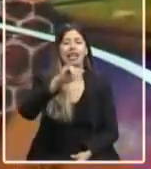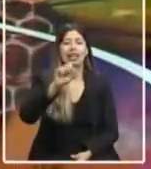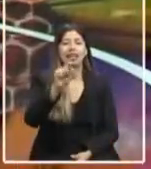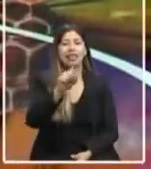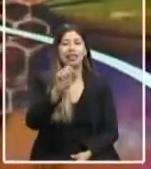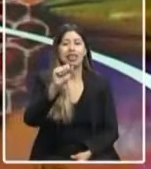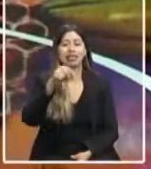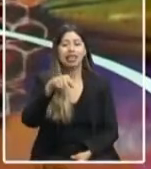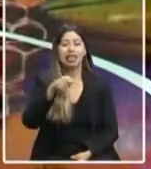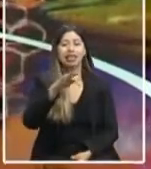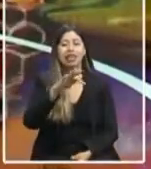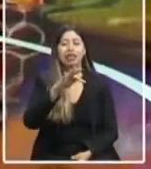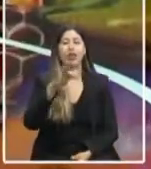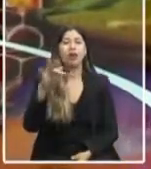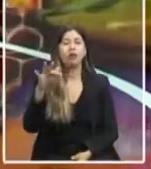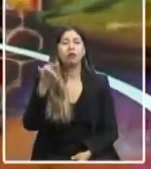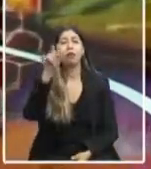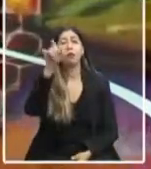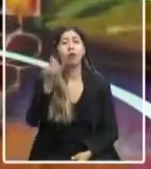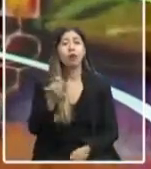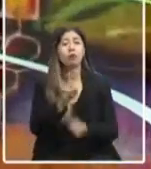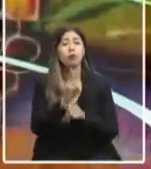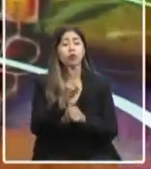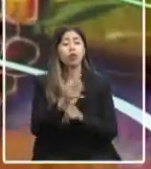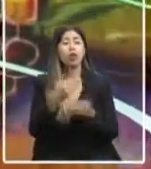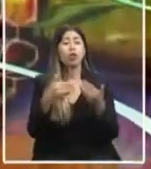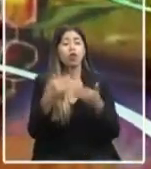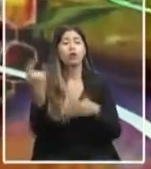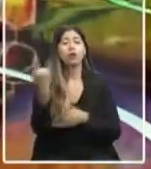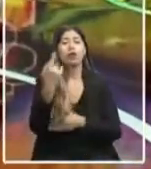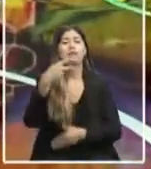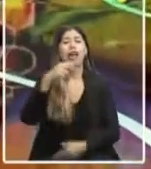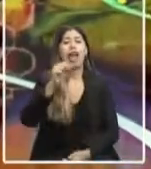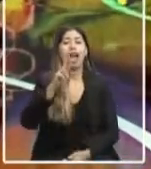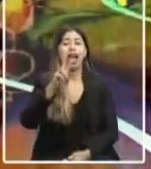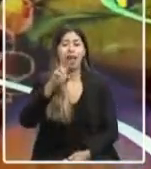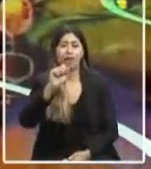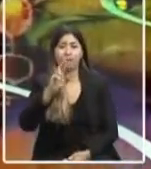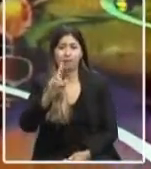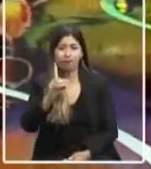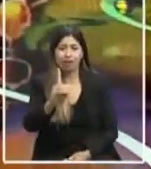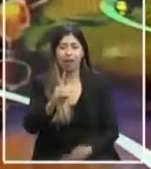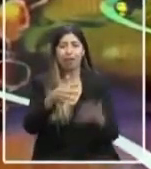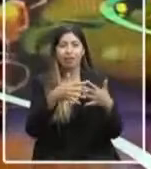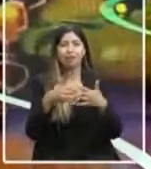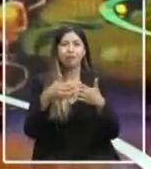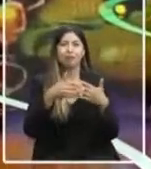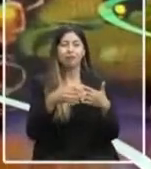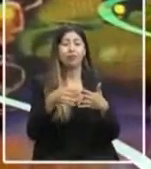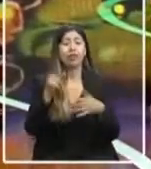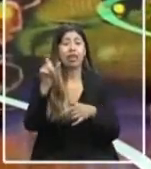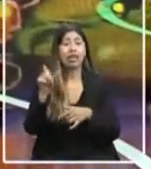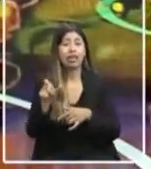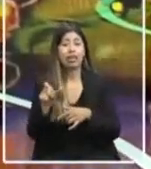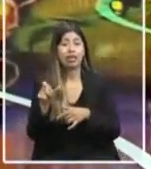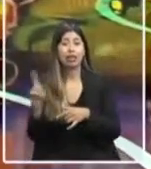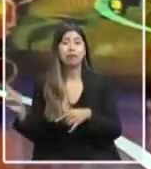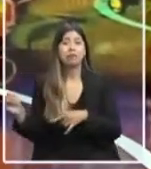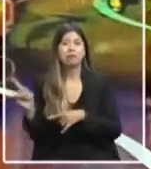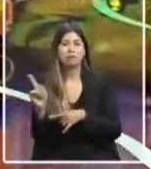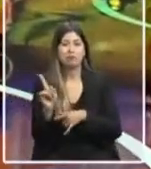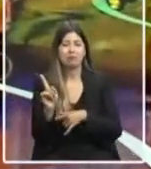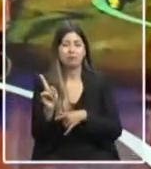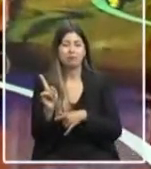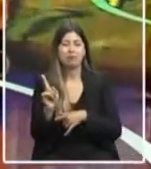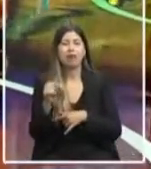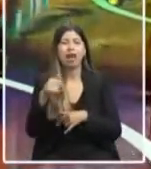Ciencia y Tecnología en Harvard Kennedy School, con socios no comunes. Ella estará en un par de minutos con nosotros y